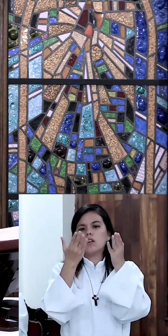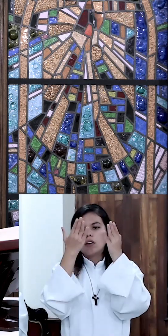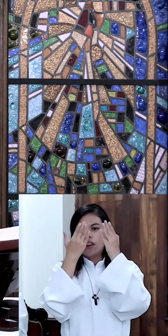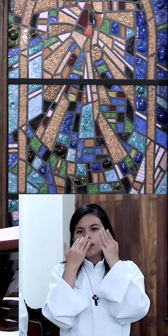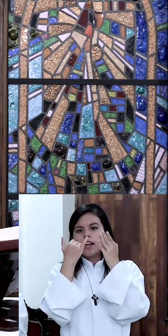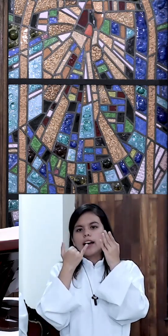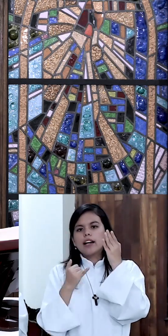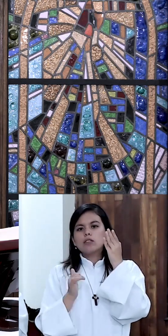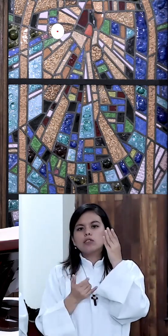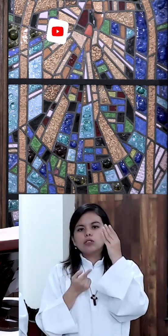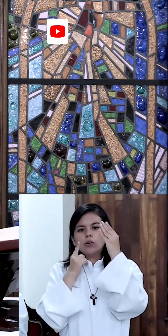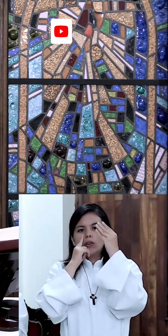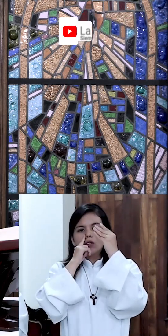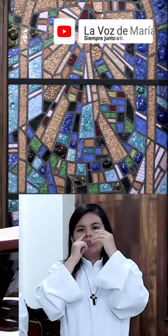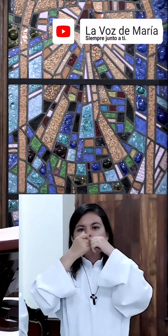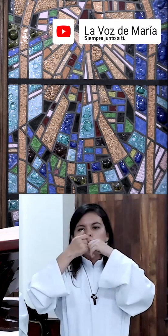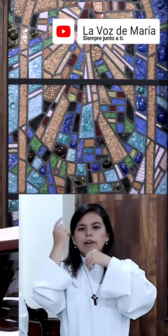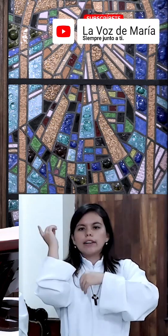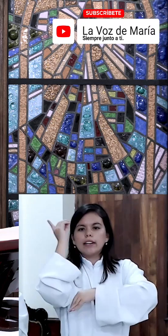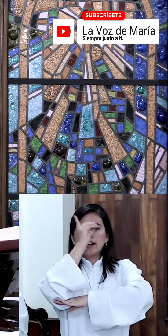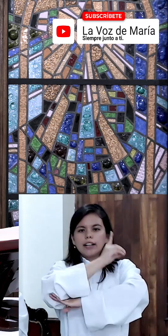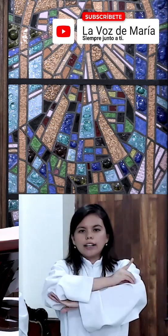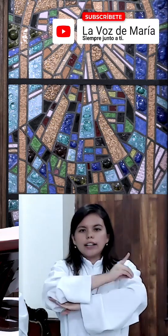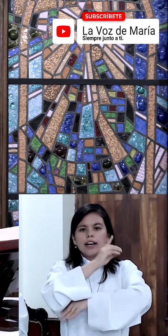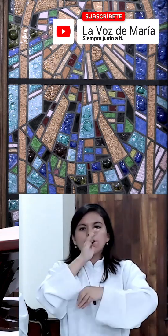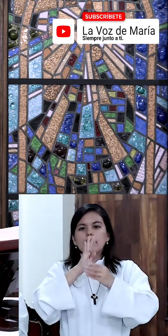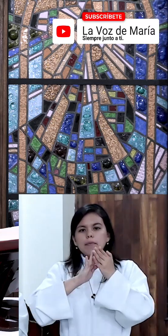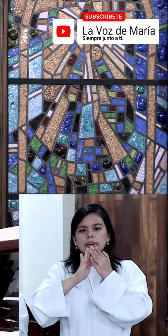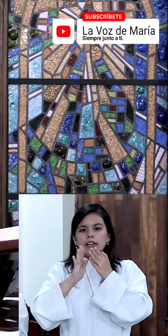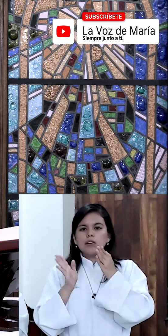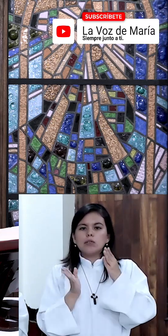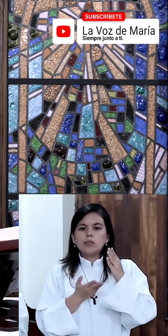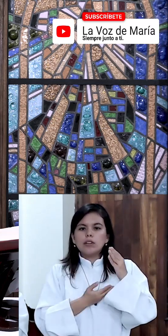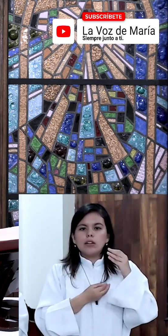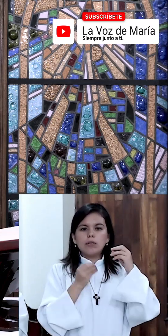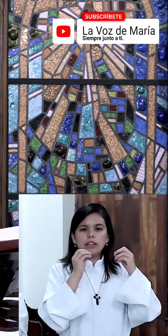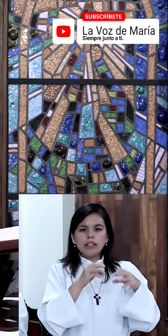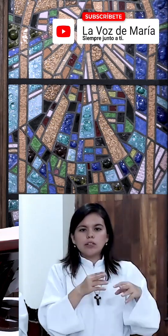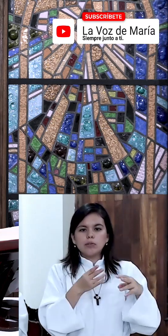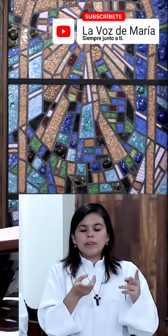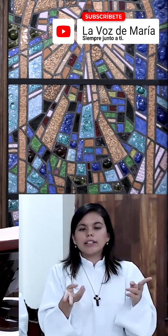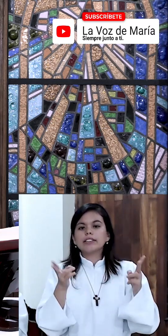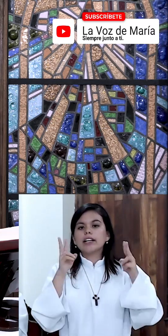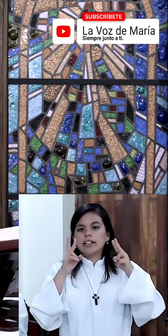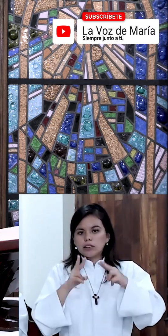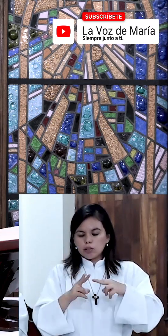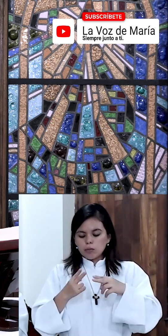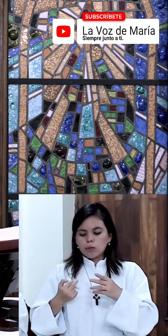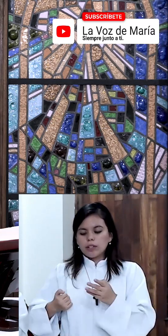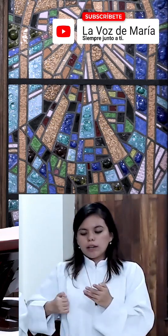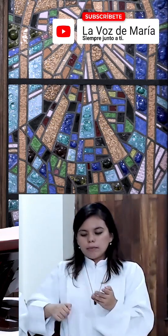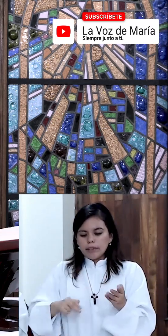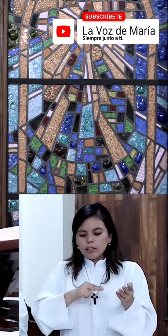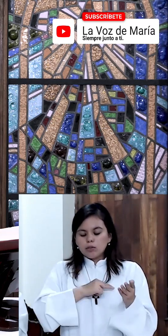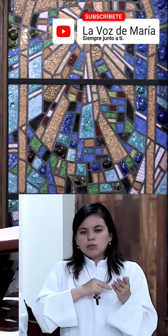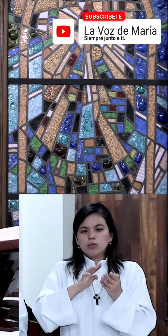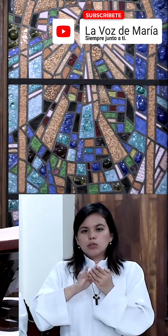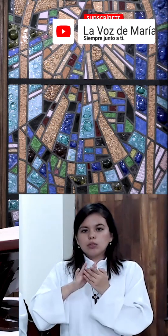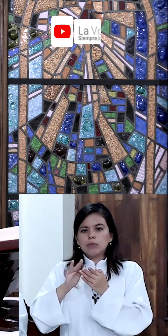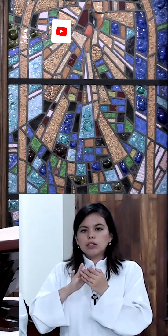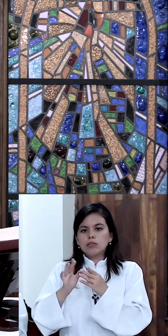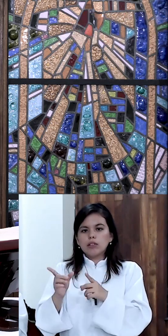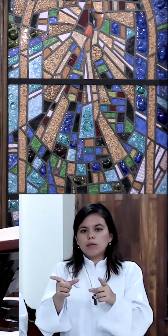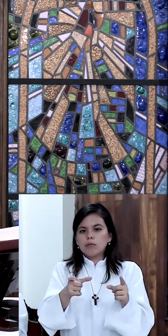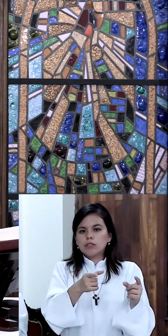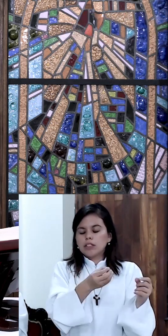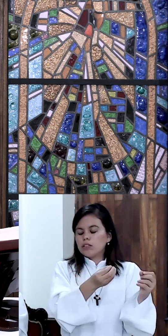cielo. Danos hoy nuestro pan de cada día. Perdona nuestras ofensas, como también